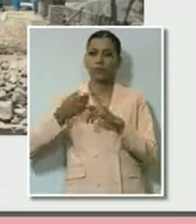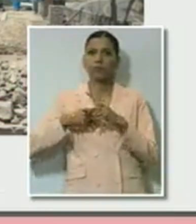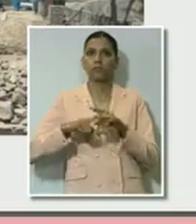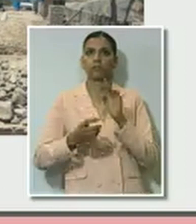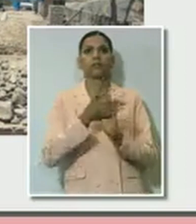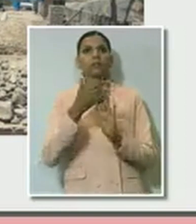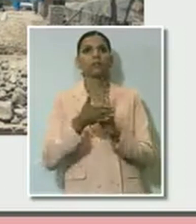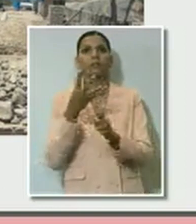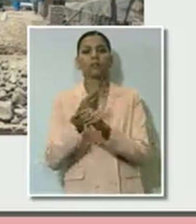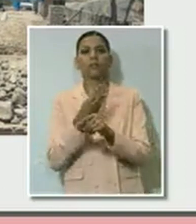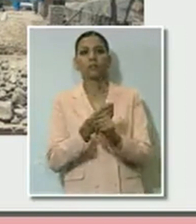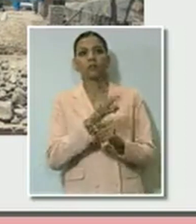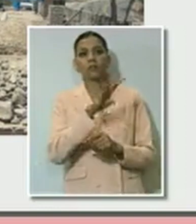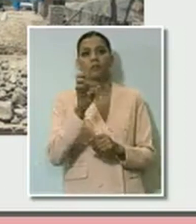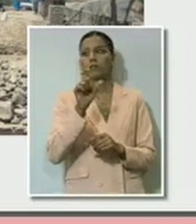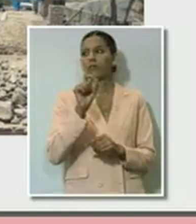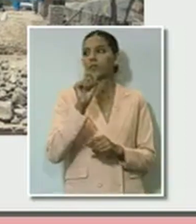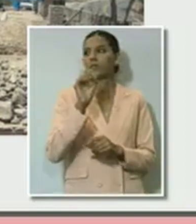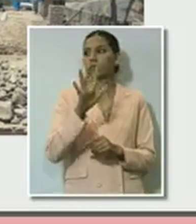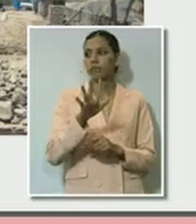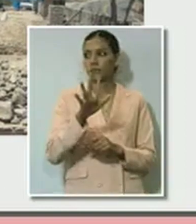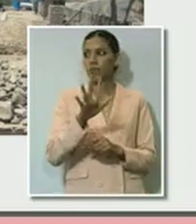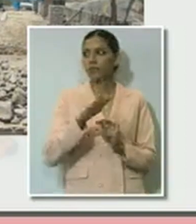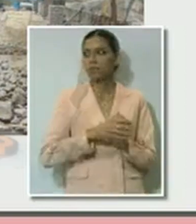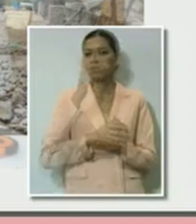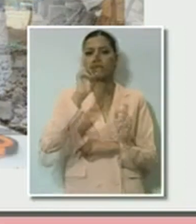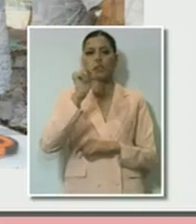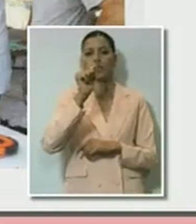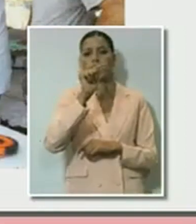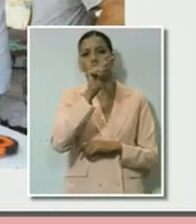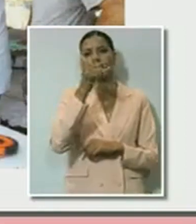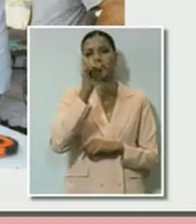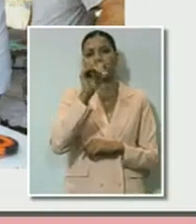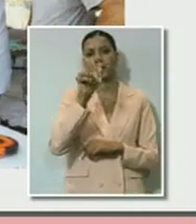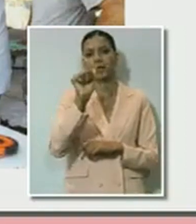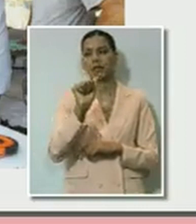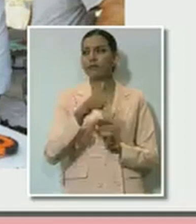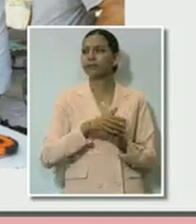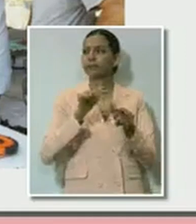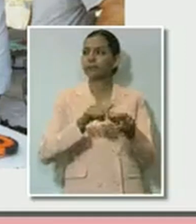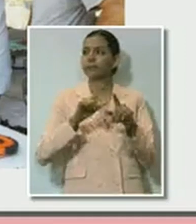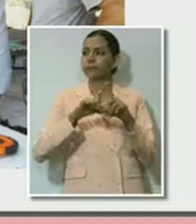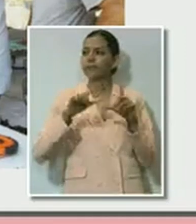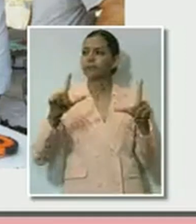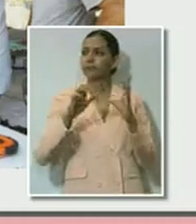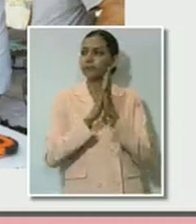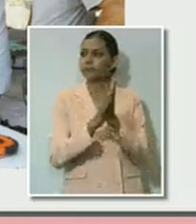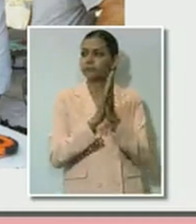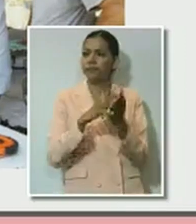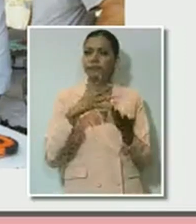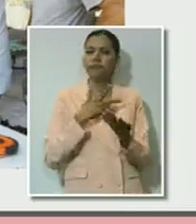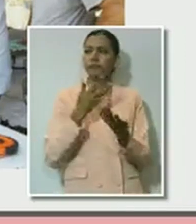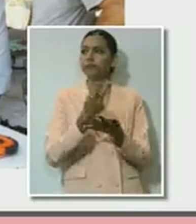el funcionario estatal indicó que serán 73 las que directamente estarán atendiendo por parte del Instituto de la Vivienda. En